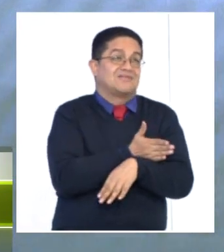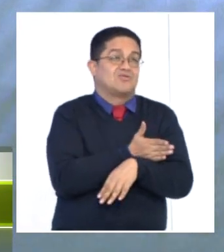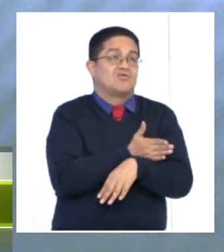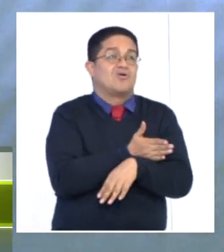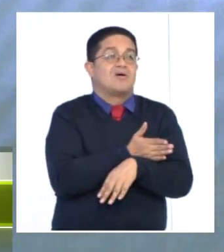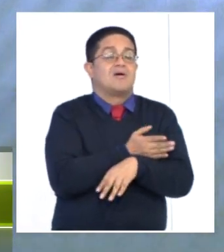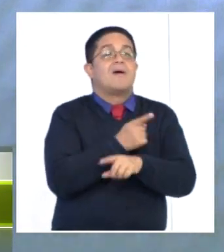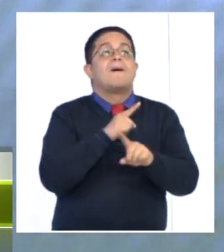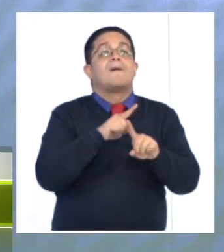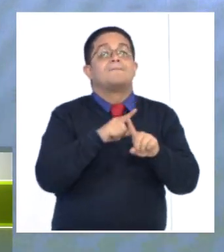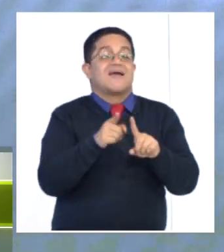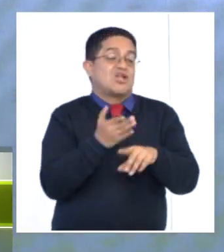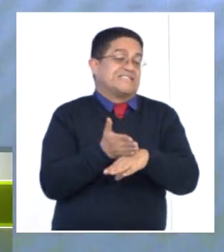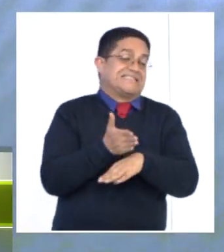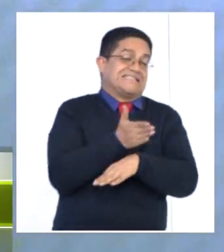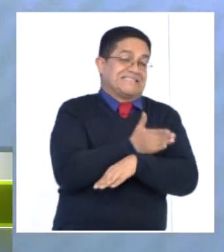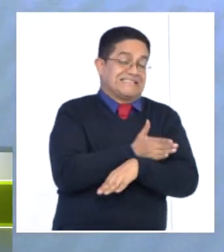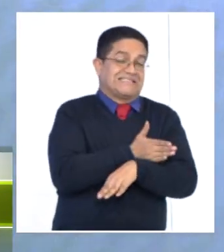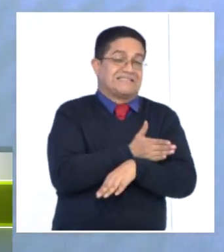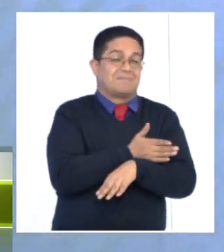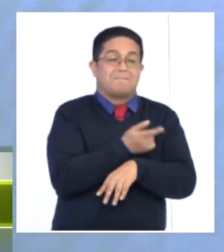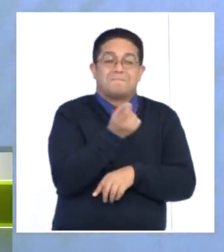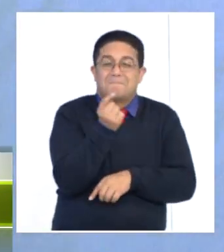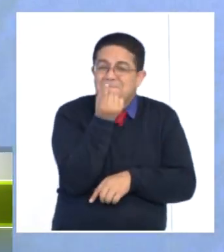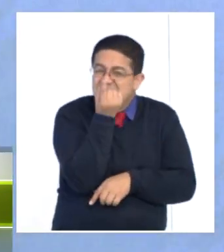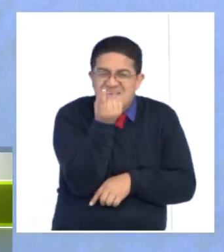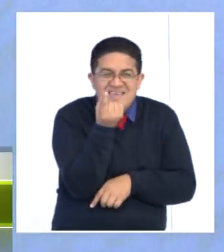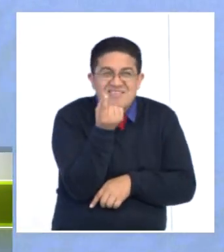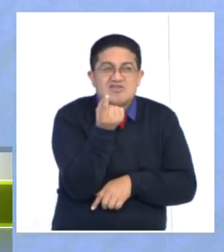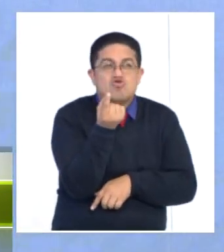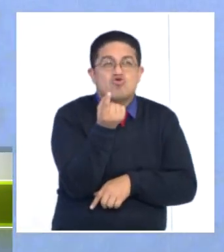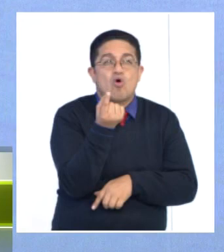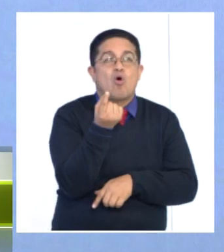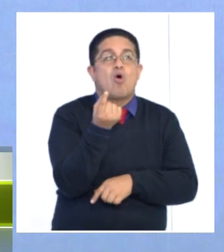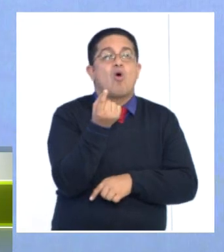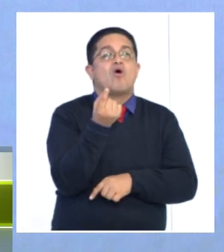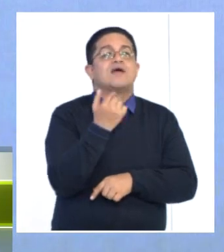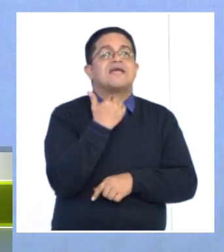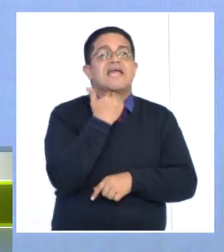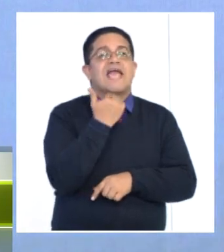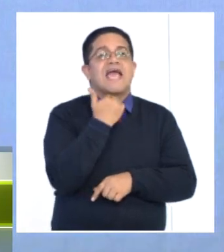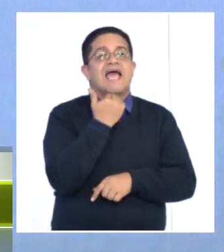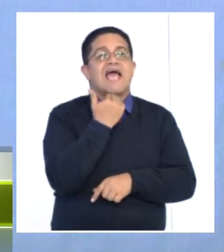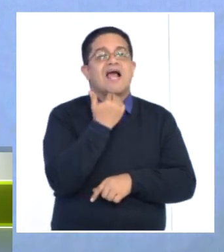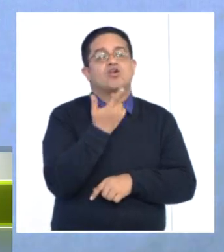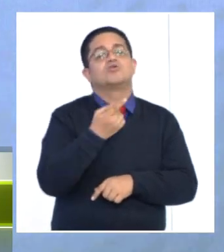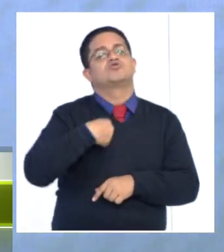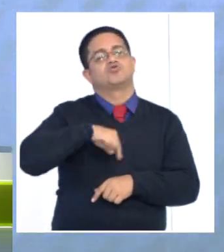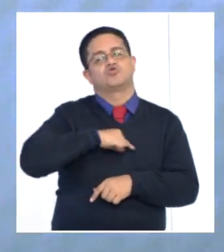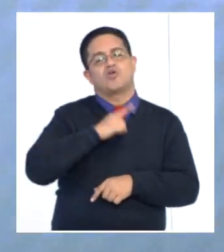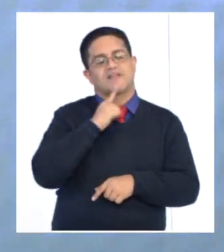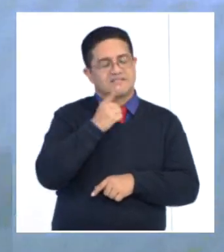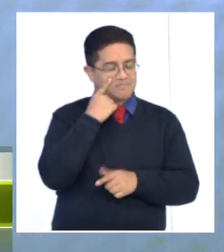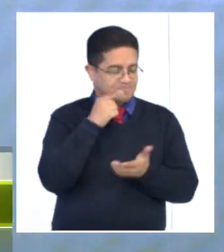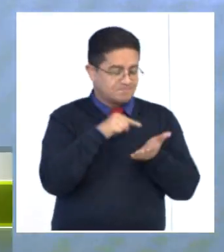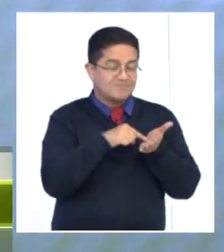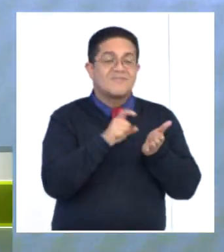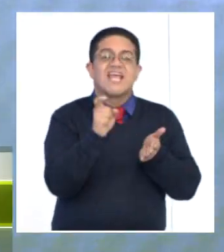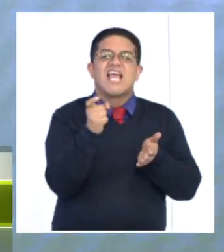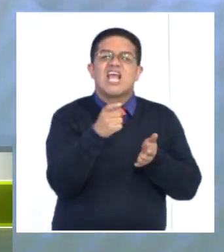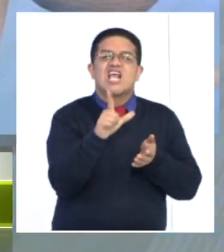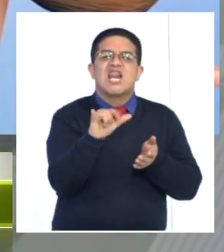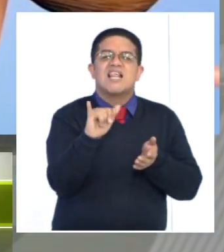estadio, pero está en una etapa muy temprana, o sea, muy pequeño, y tiene una cosita que nosotros muy importante vemos en la biopsia que se llama Gleason,